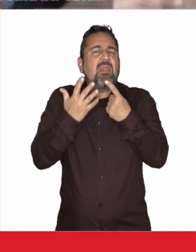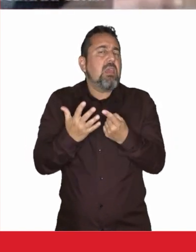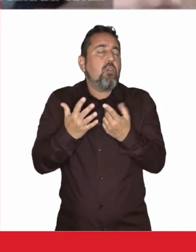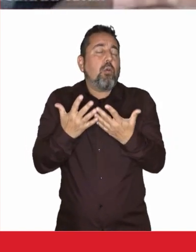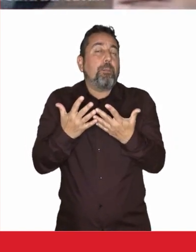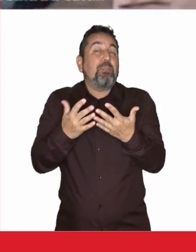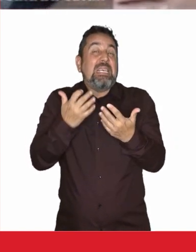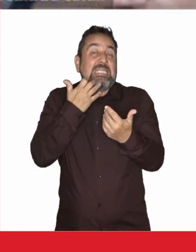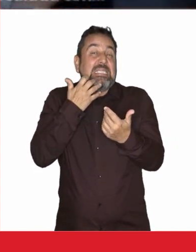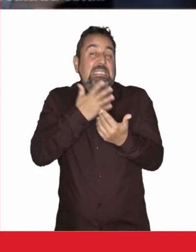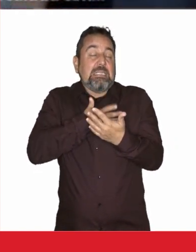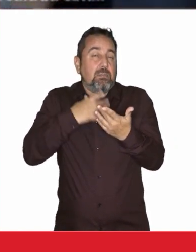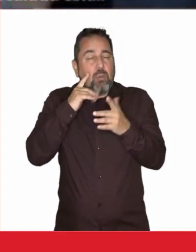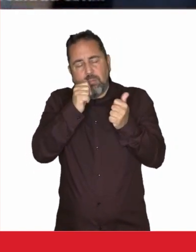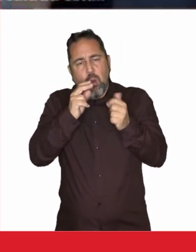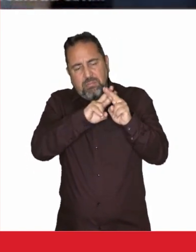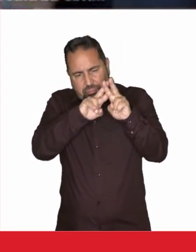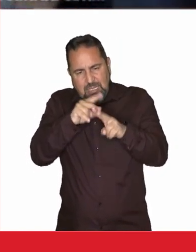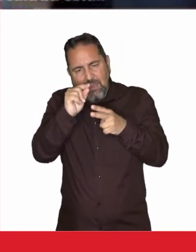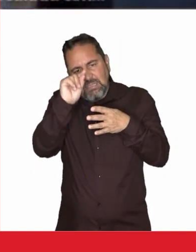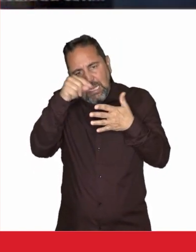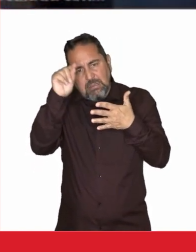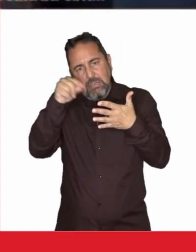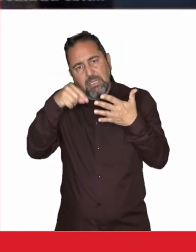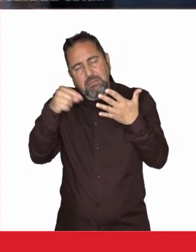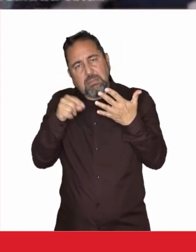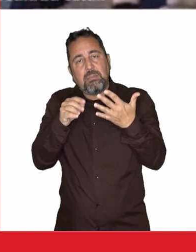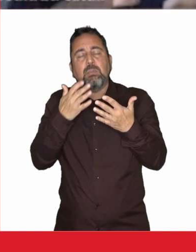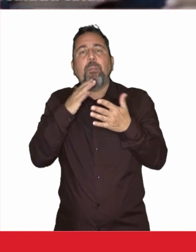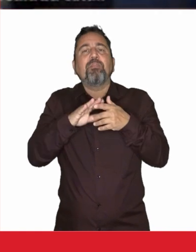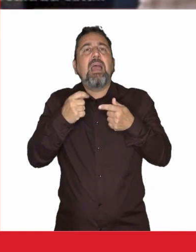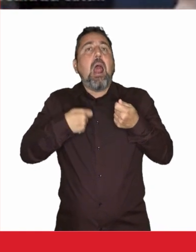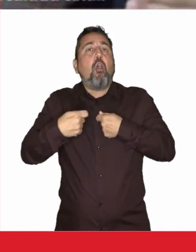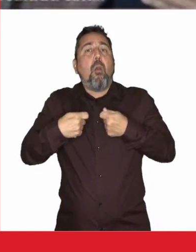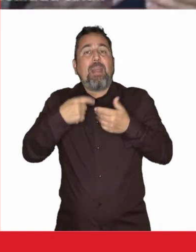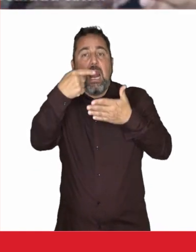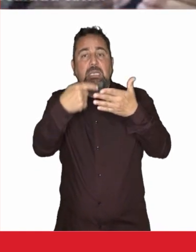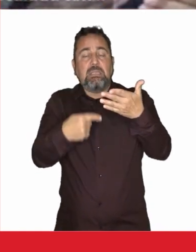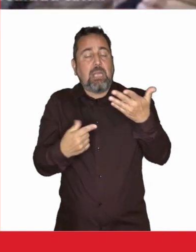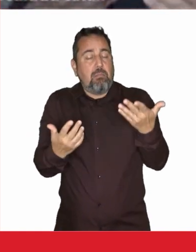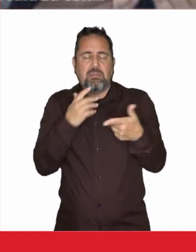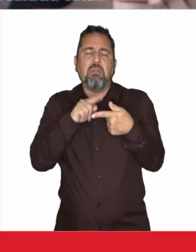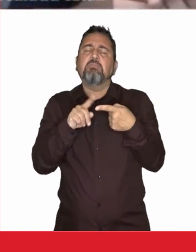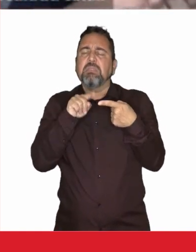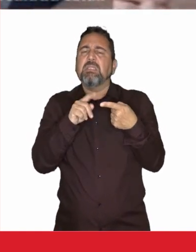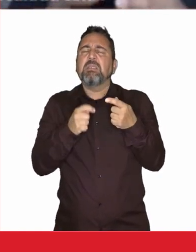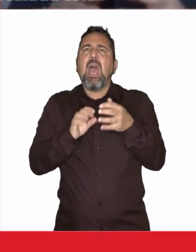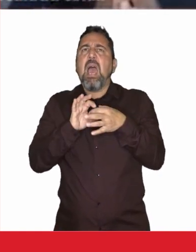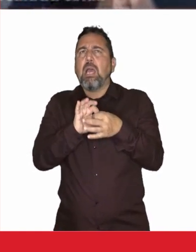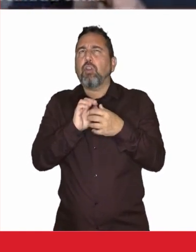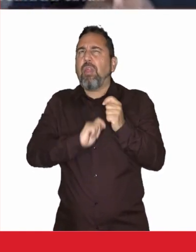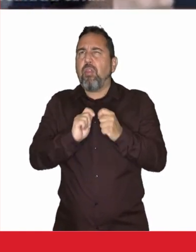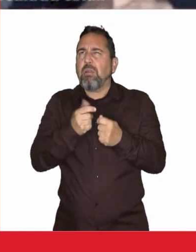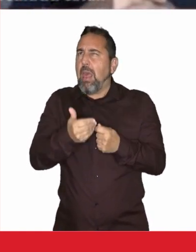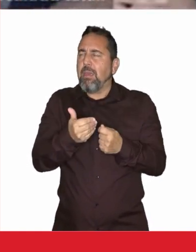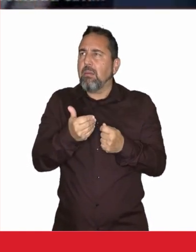vuelvo a insistir en la idea de, si queréis contemplarlo un poco a modo de checklist, esta idea de como la lista de la compra, ¿bien? Me aseguro y digo,